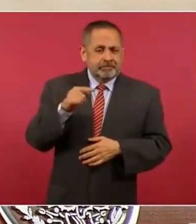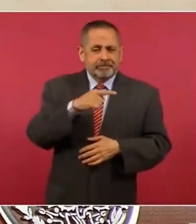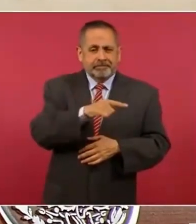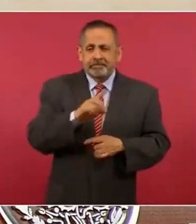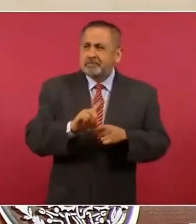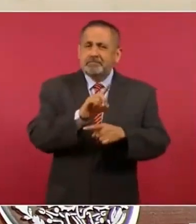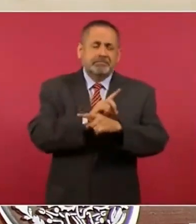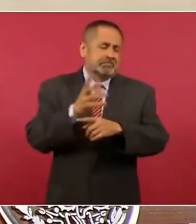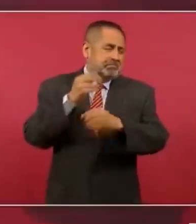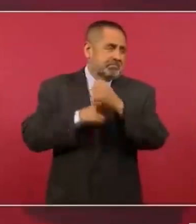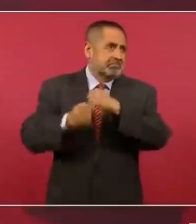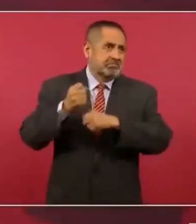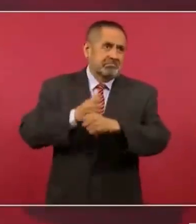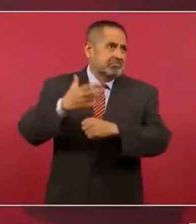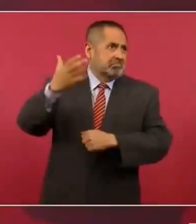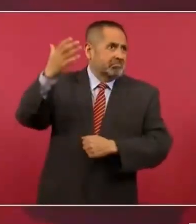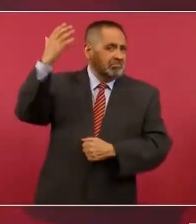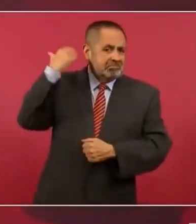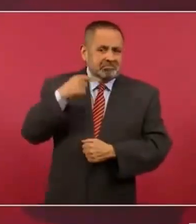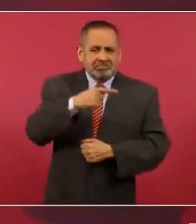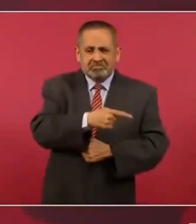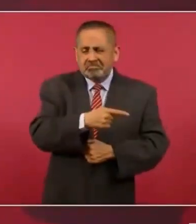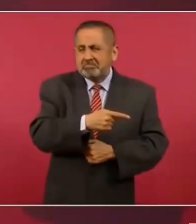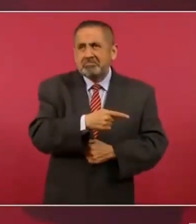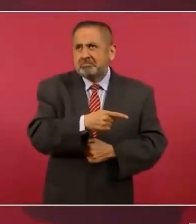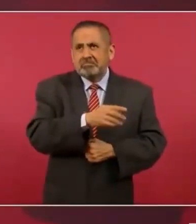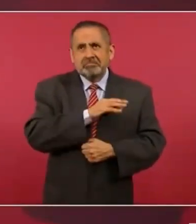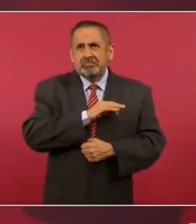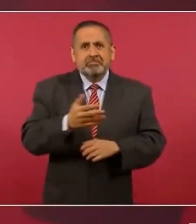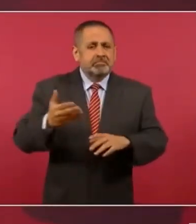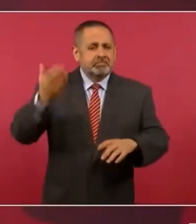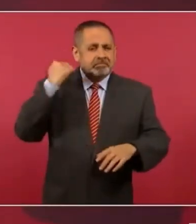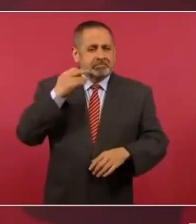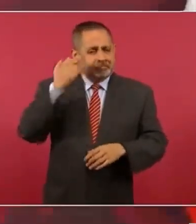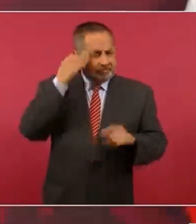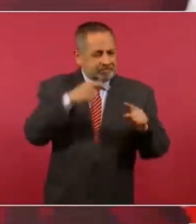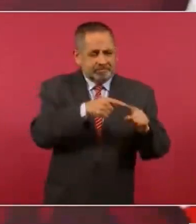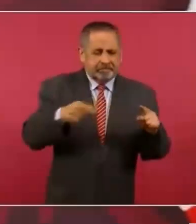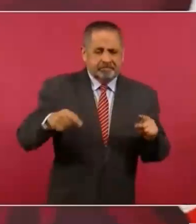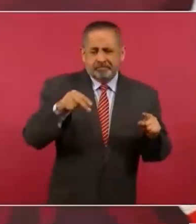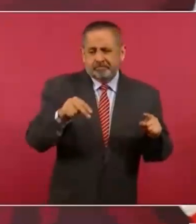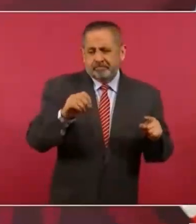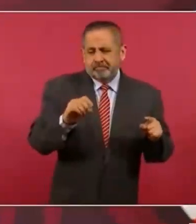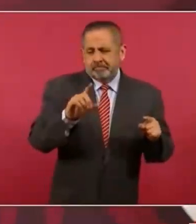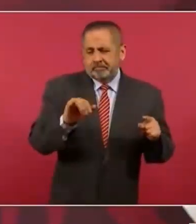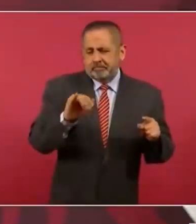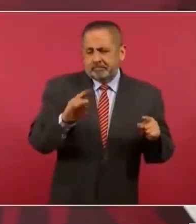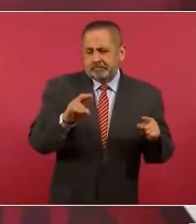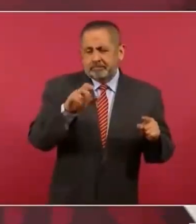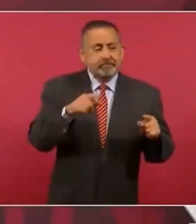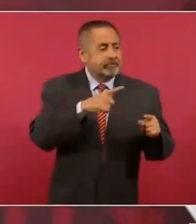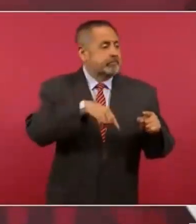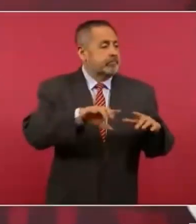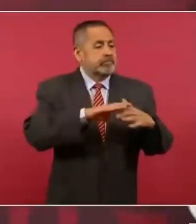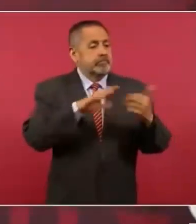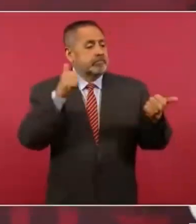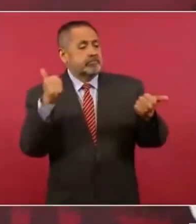hace mucho tiempo, sobre todo a partir del periodo neoliberal, se sometieron